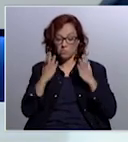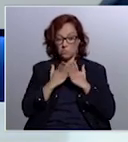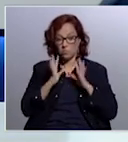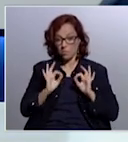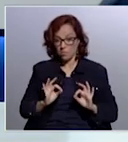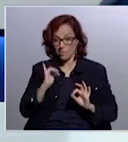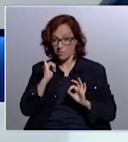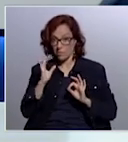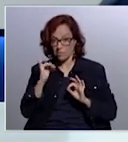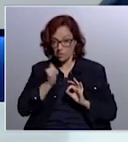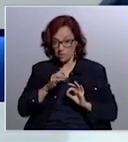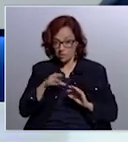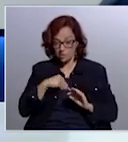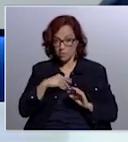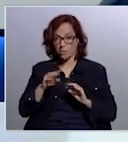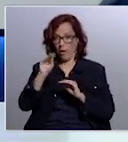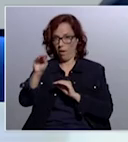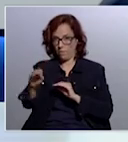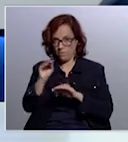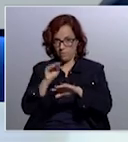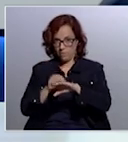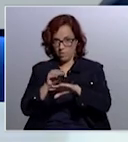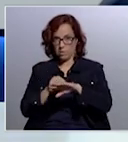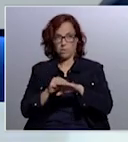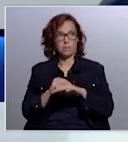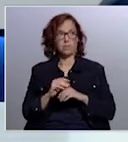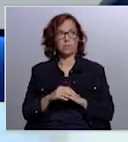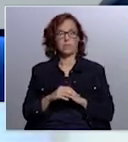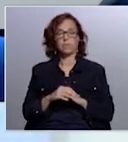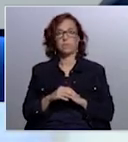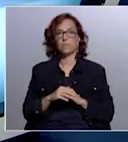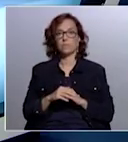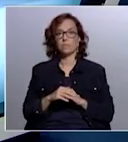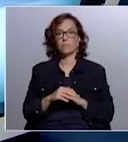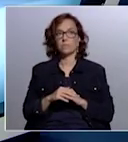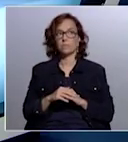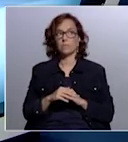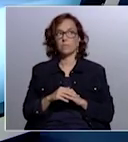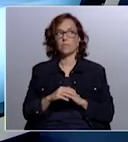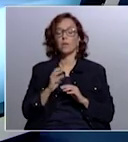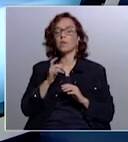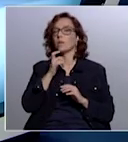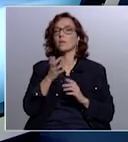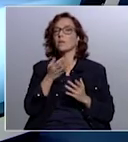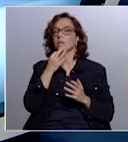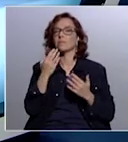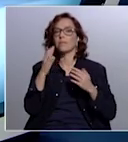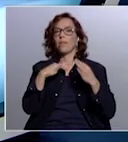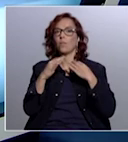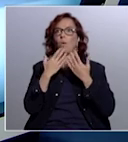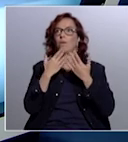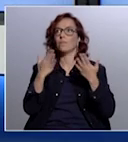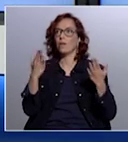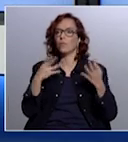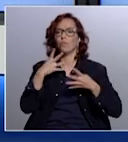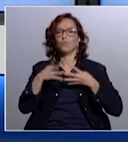integran y si va la próxima programación de la temporada nos ponemos en contacto lo que significa tener un teatro abierto y funcionando en